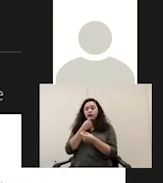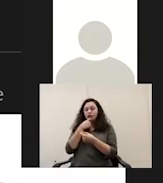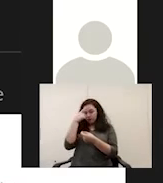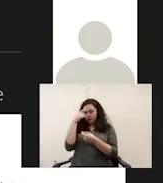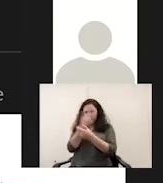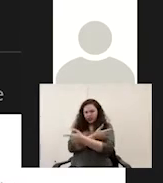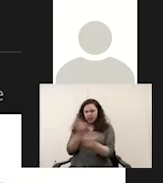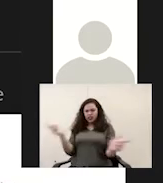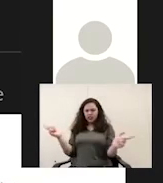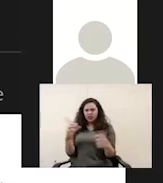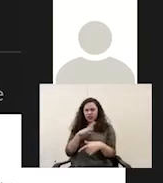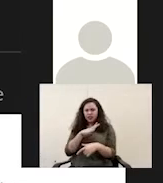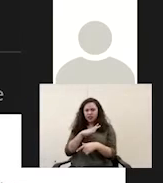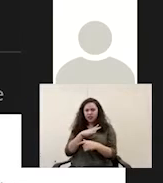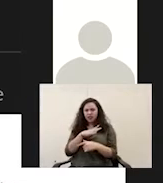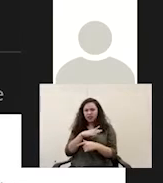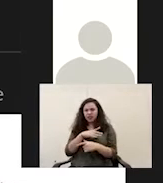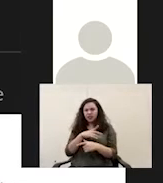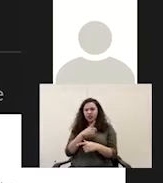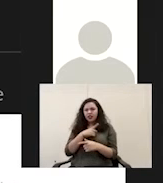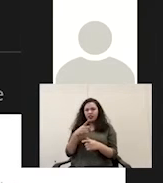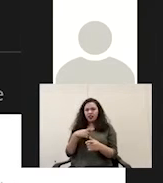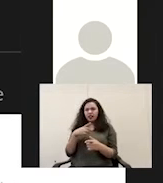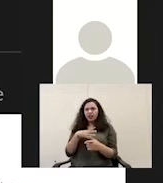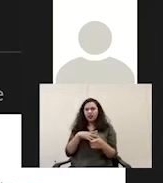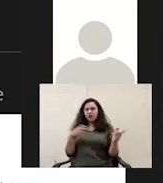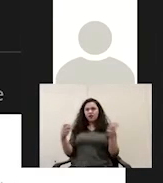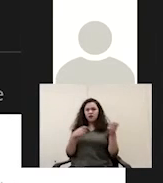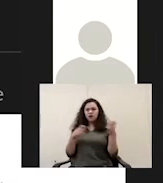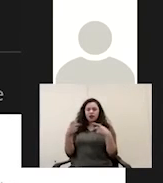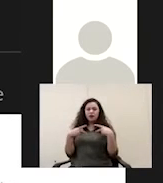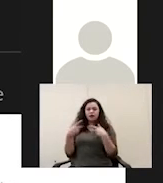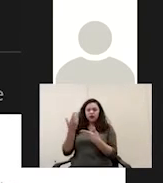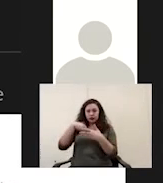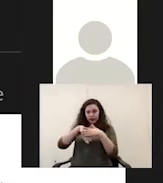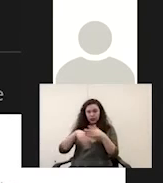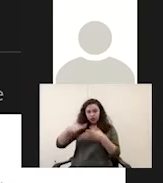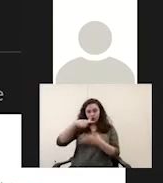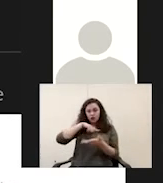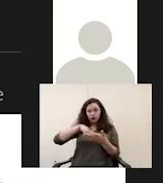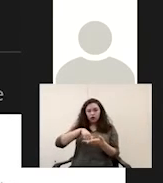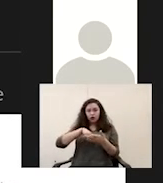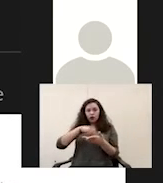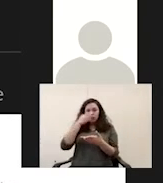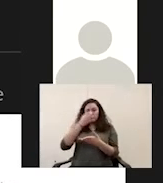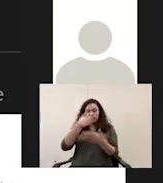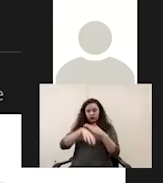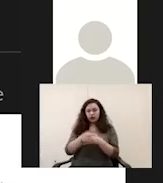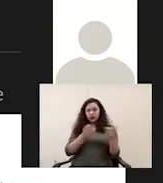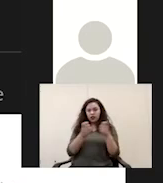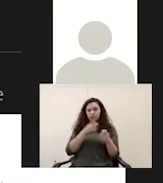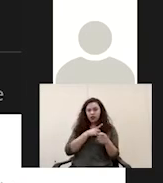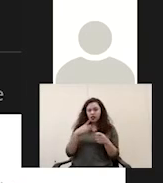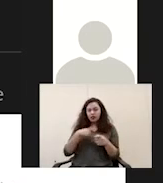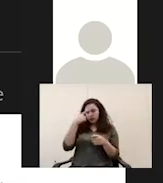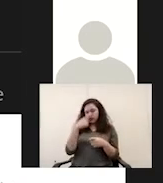ustedes deseen, pero tienen que tener un control de las personas que entran al centro de escolar, ¿no? Hay que utilizar que